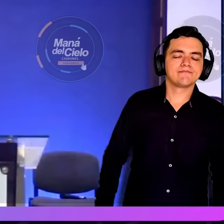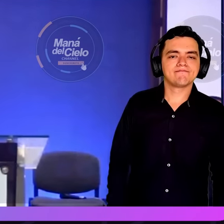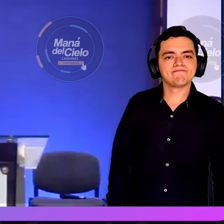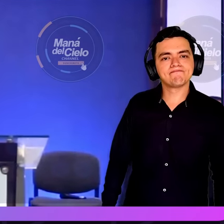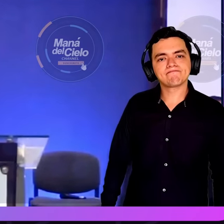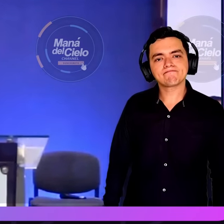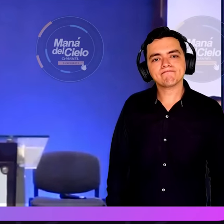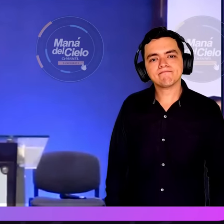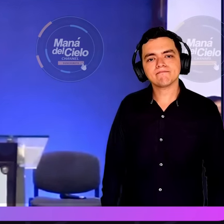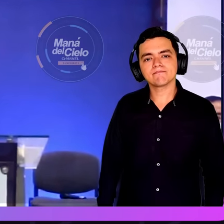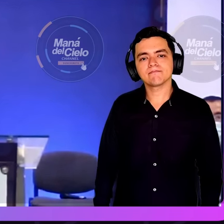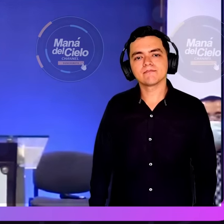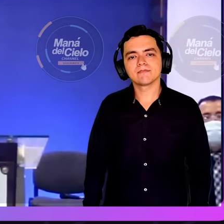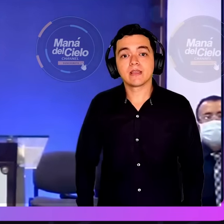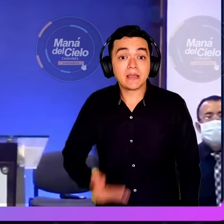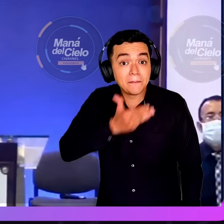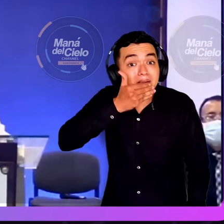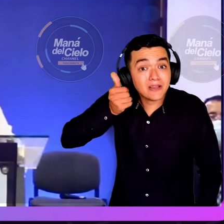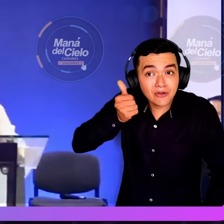sepultura.